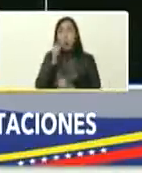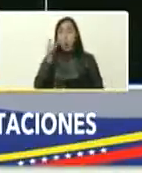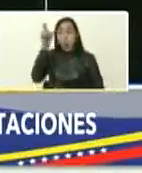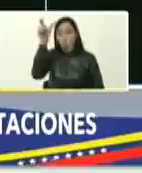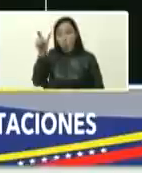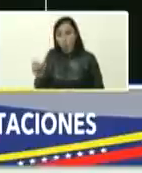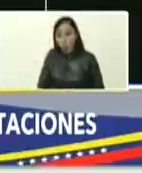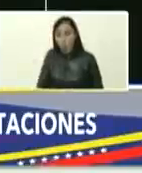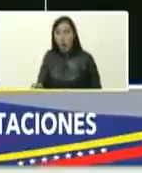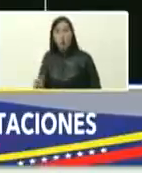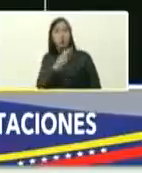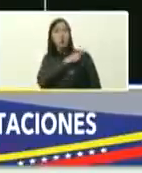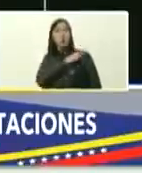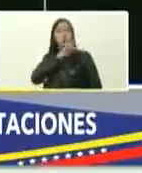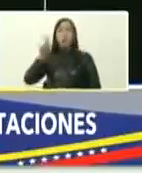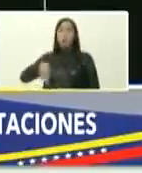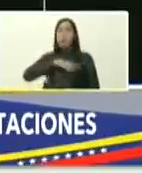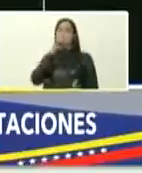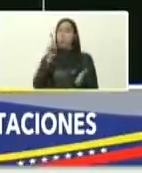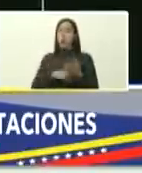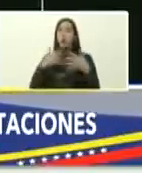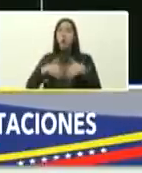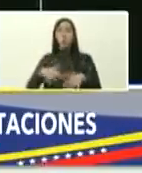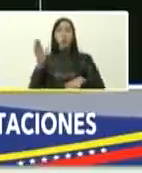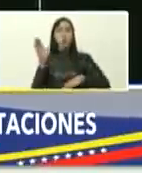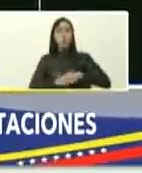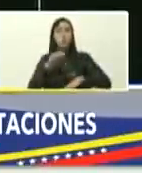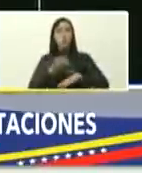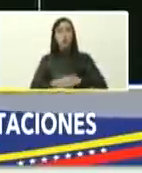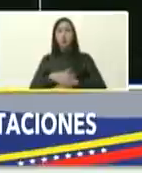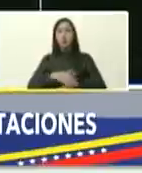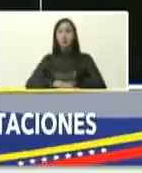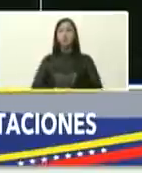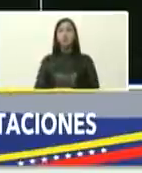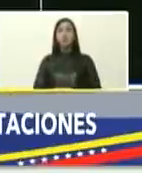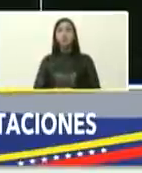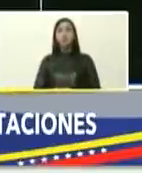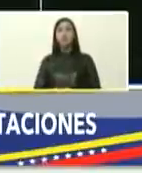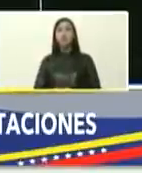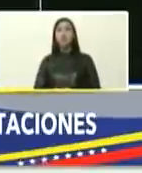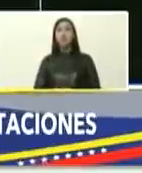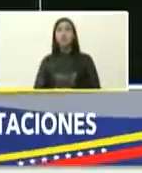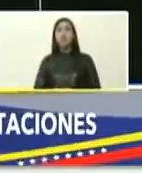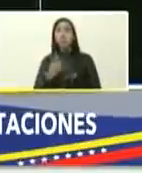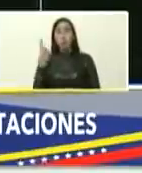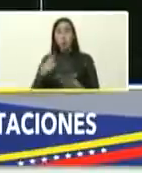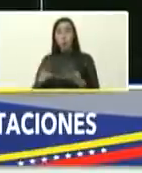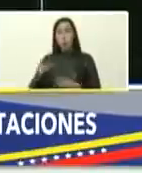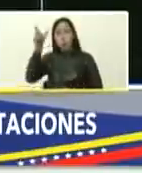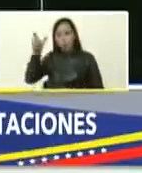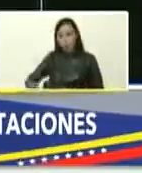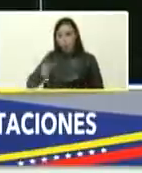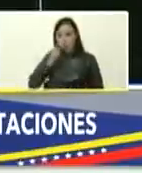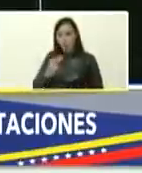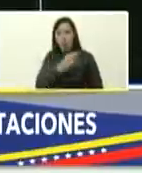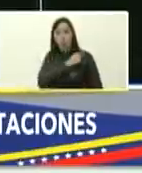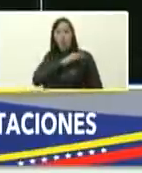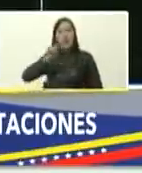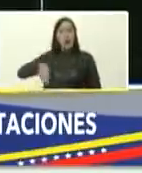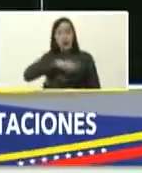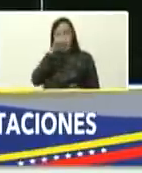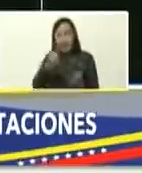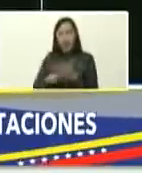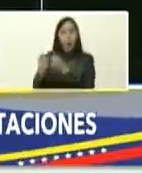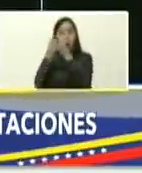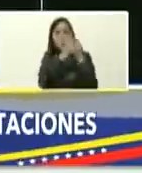Arcuri, gerente general de Calzados Bella Conza, y Diego Marín, director general de